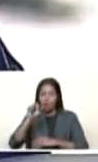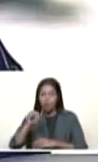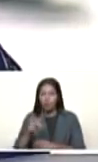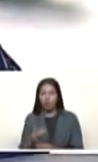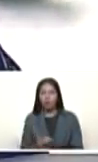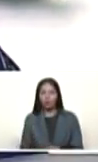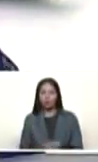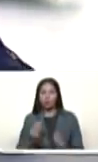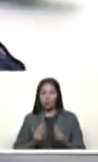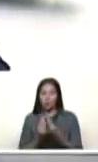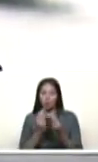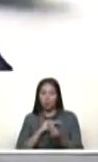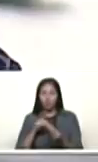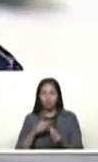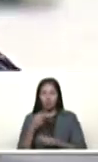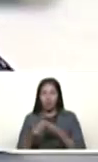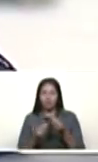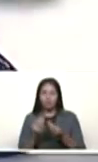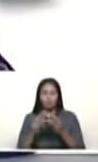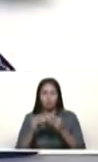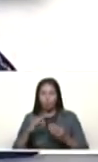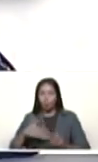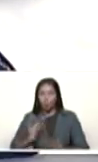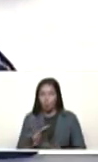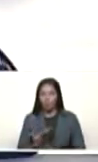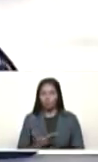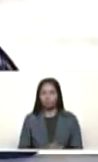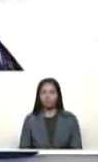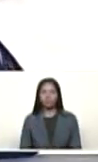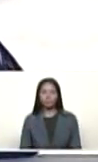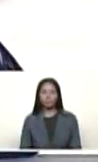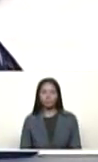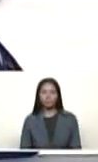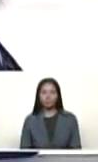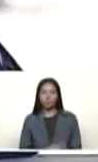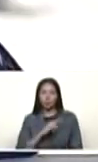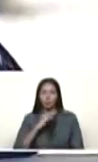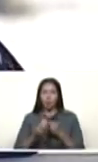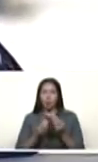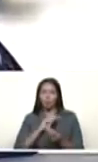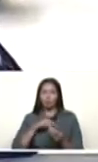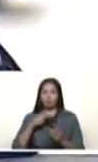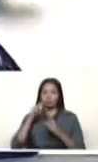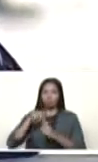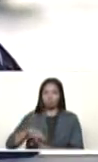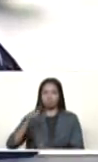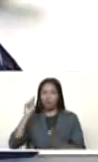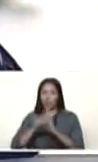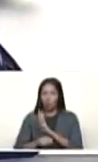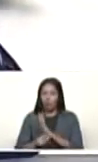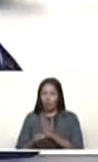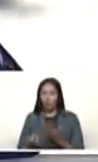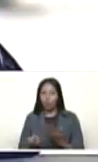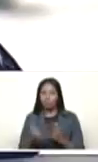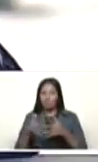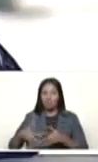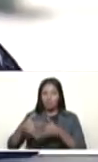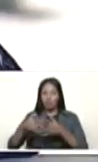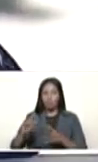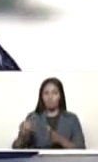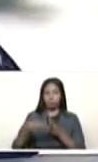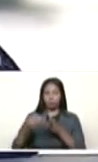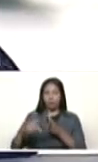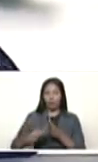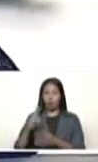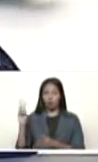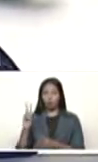Juntos hacemos todo posible. ¿Cómo vamos a derrotar el bloqueo del imperialismo gringo